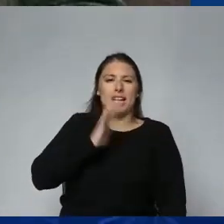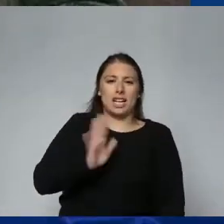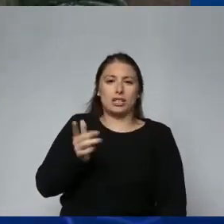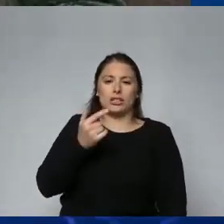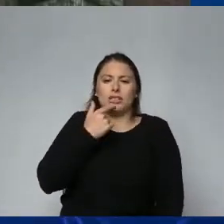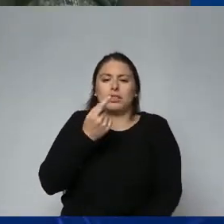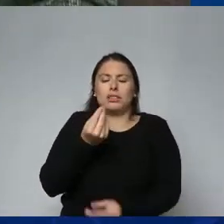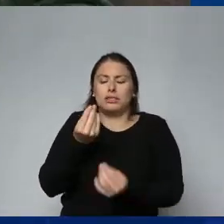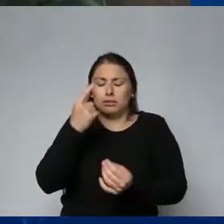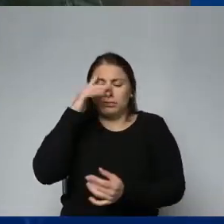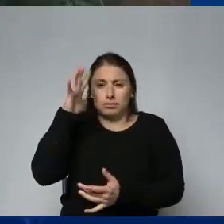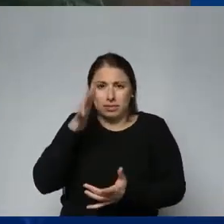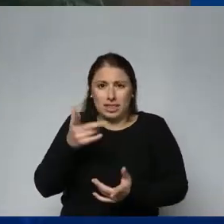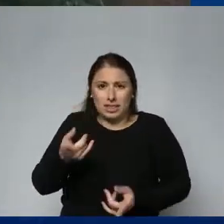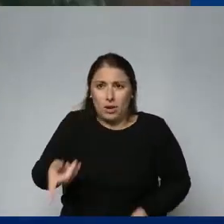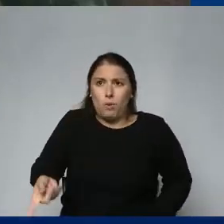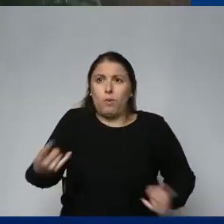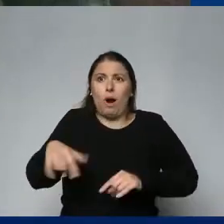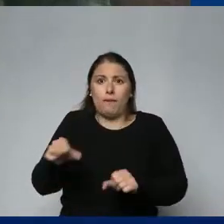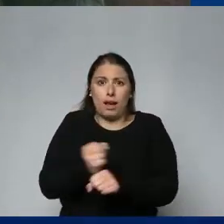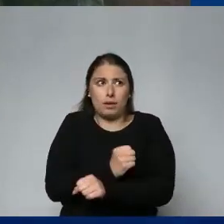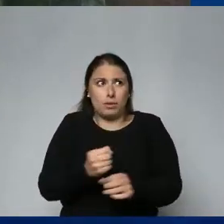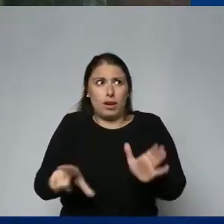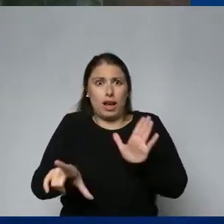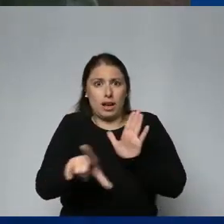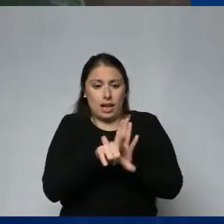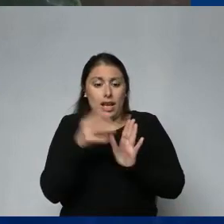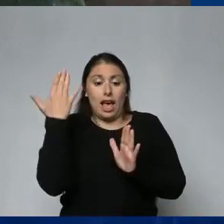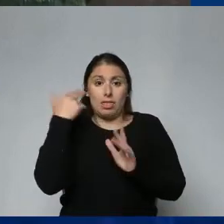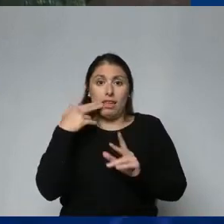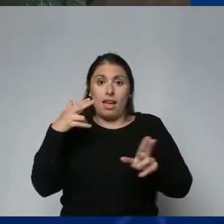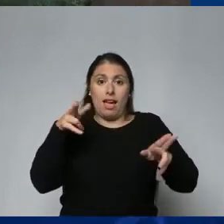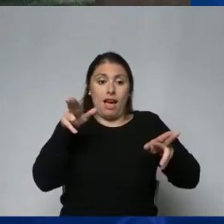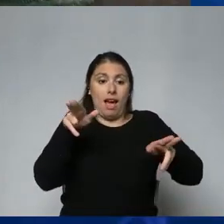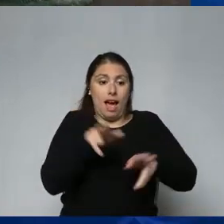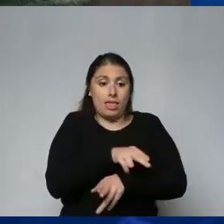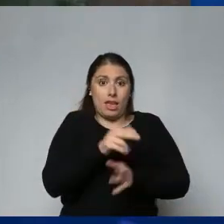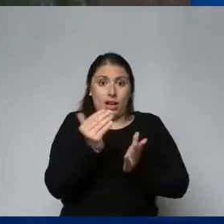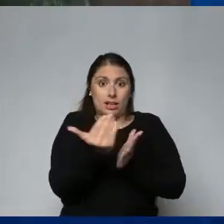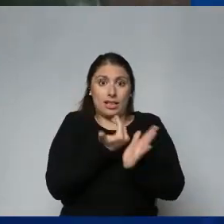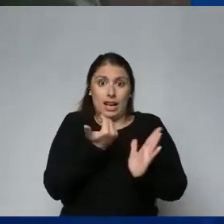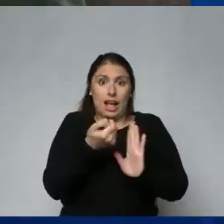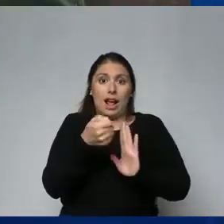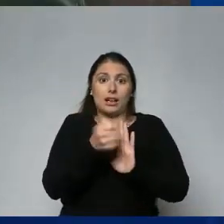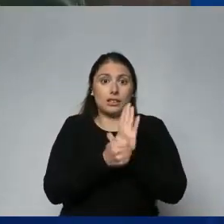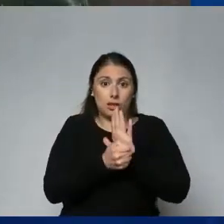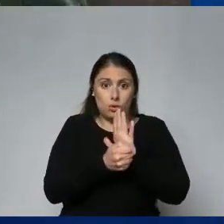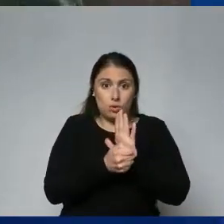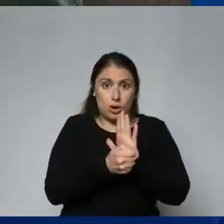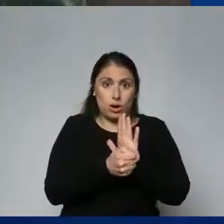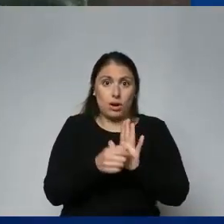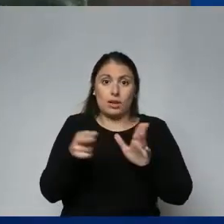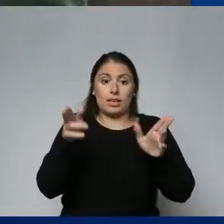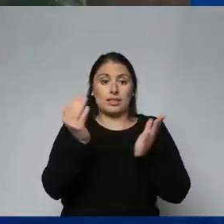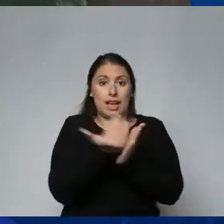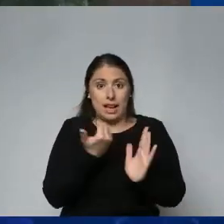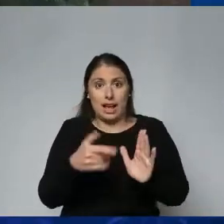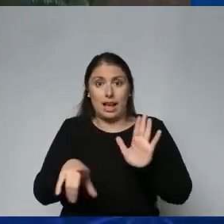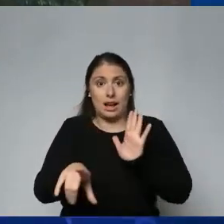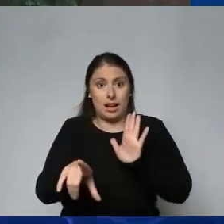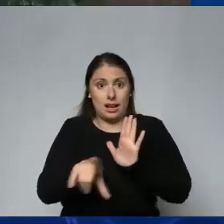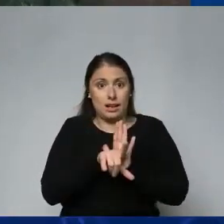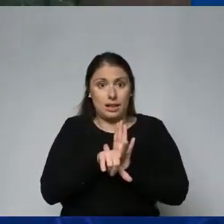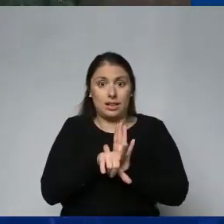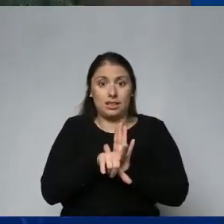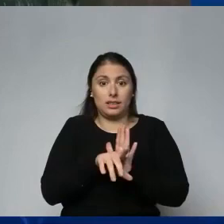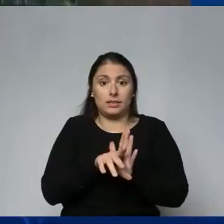revivir esa ley, se deroga ese artículo, se deroga esa ley, ¿y qué